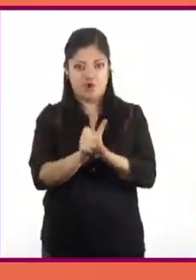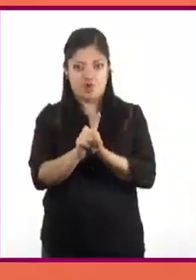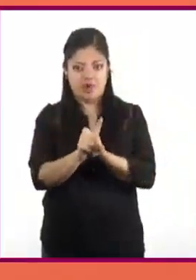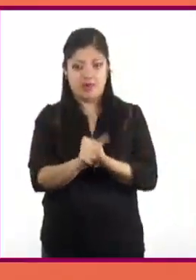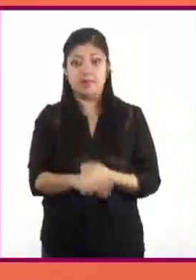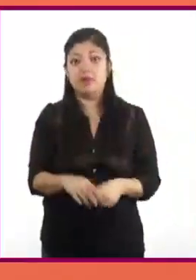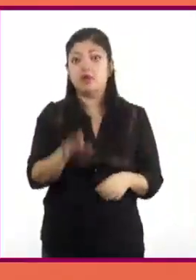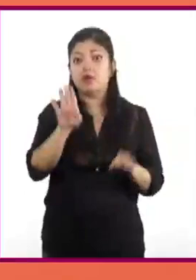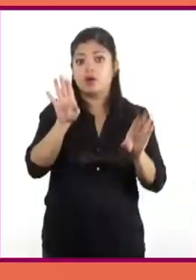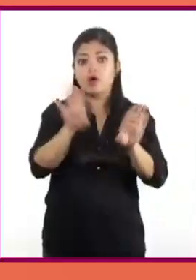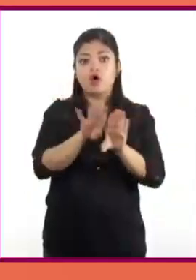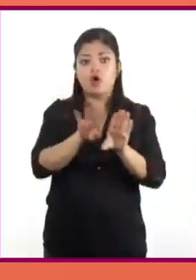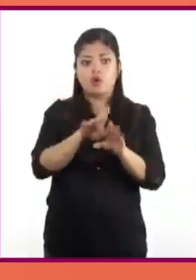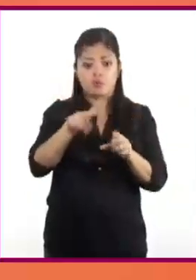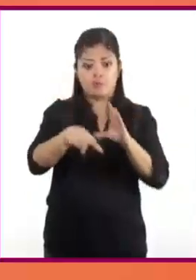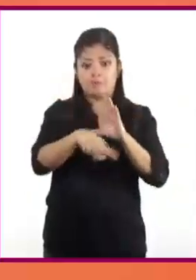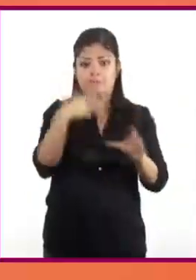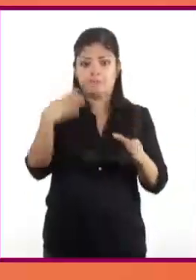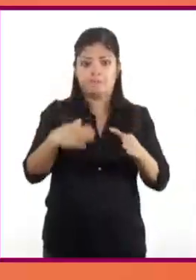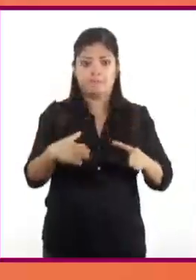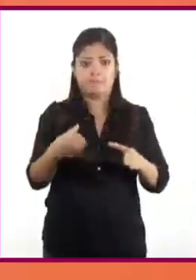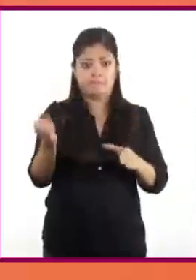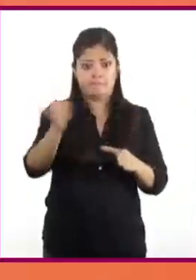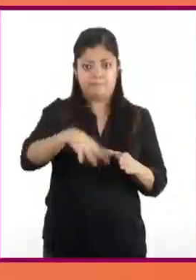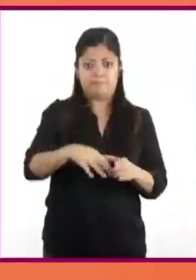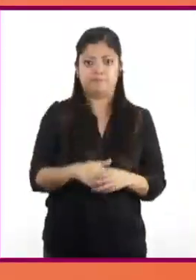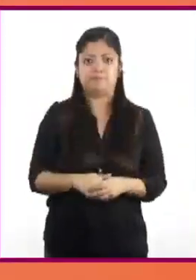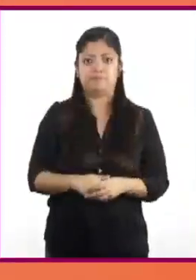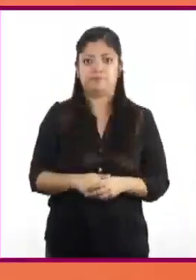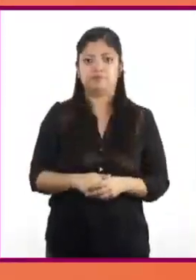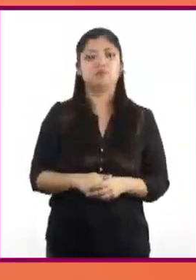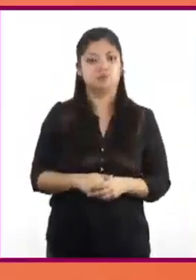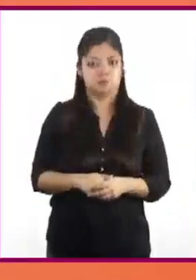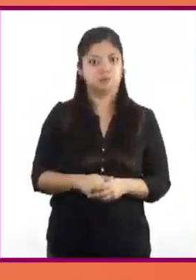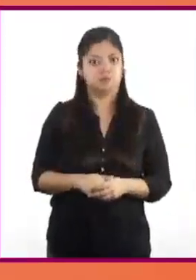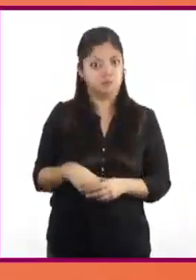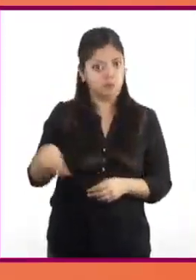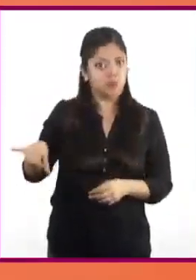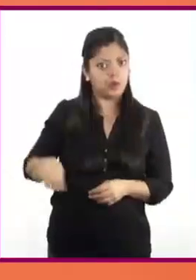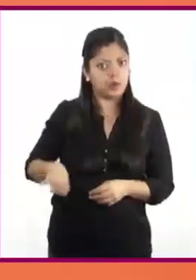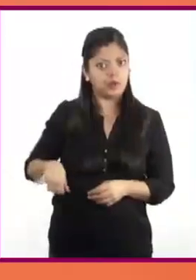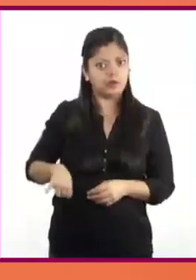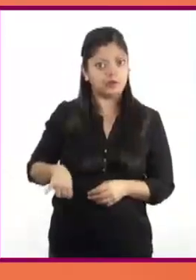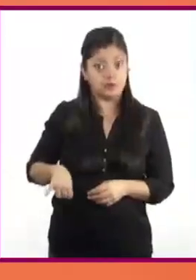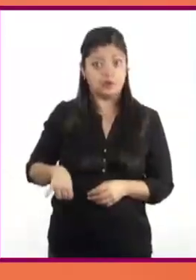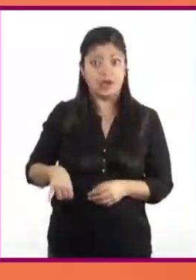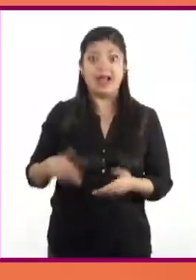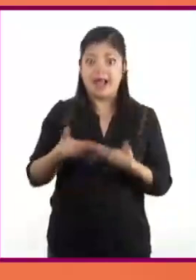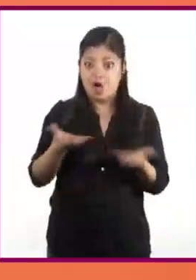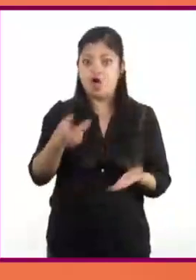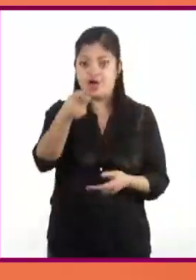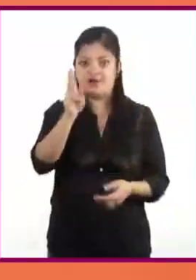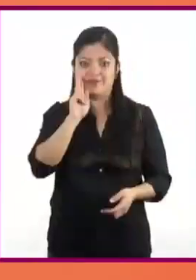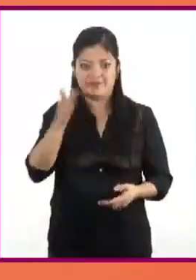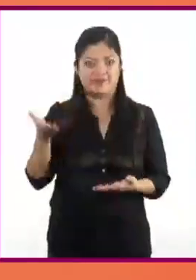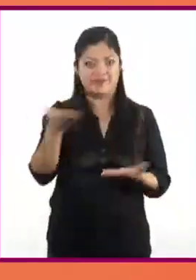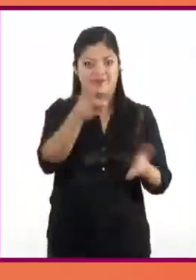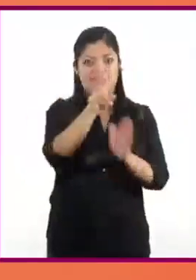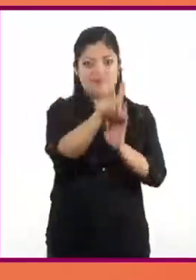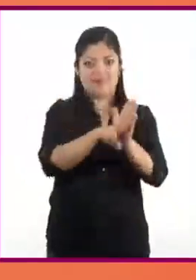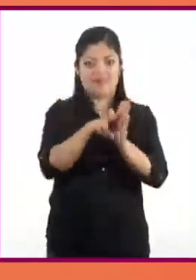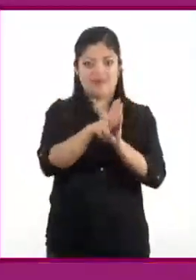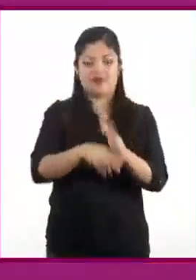llenado de un recipiente vacío. Suena interesante, ¿verdad? Pues sin más, vayamos al siguiente